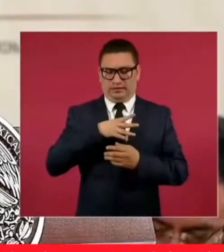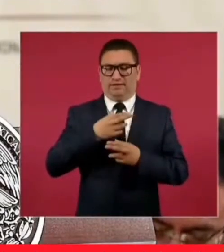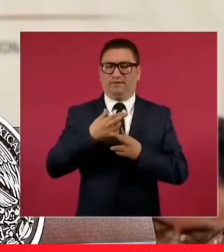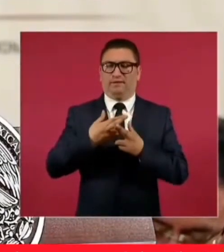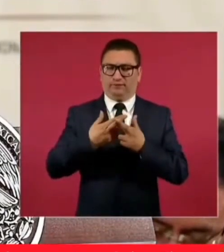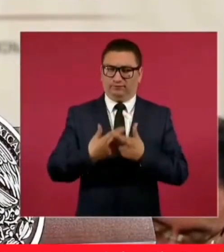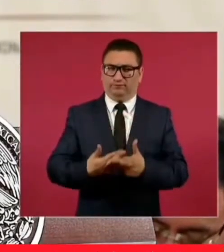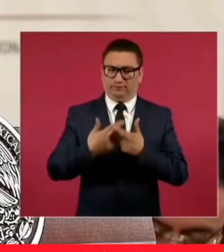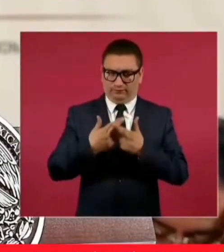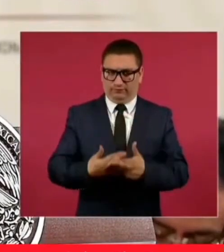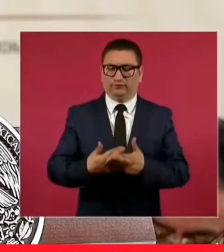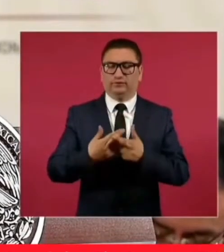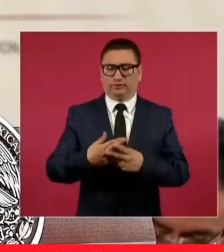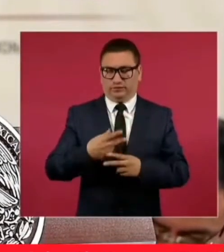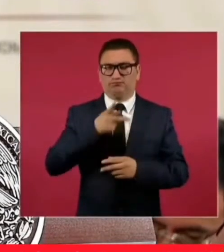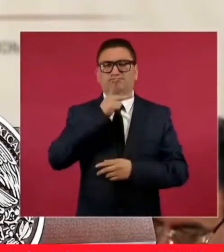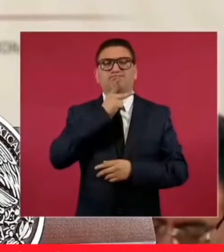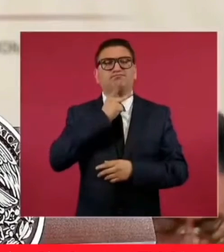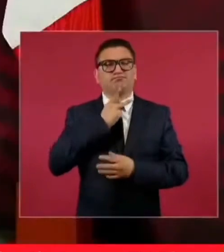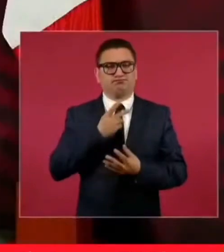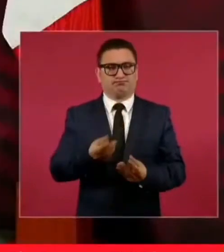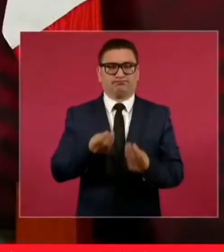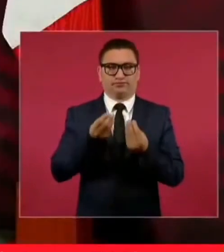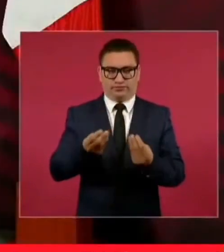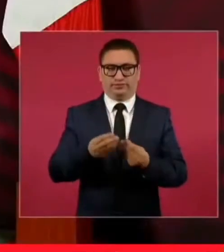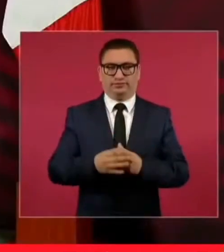suficiente. Y